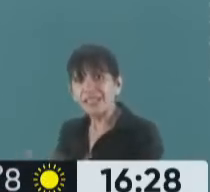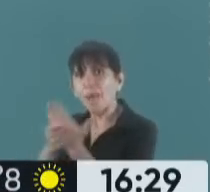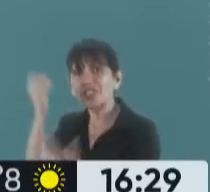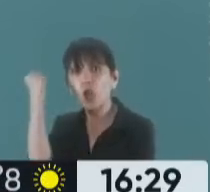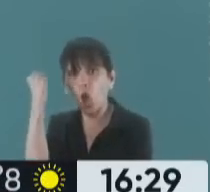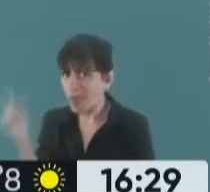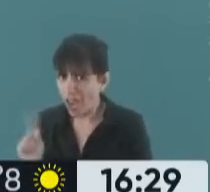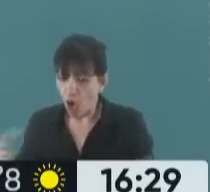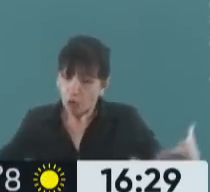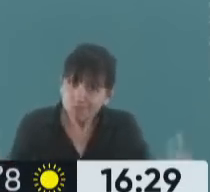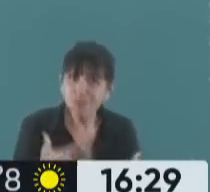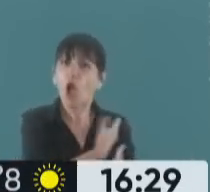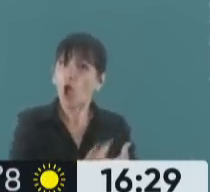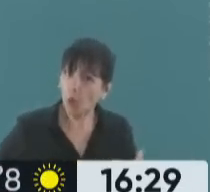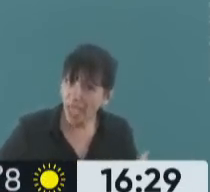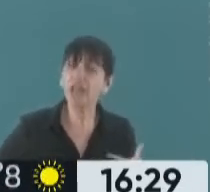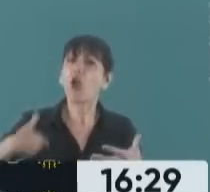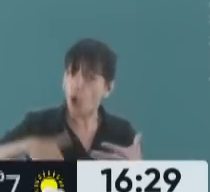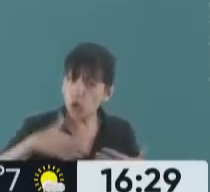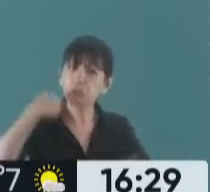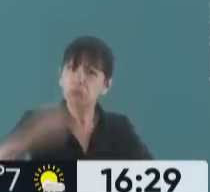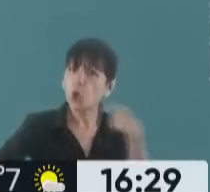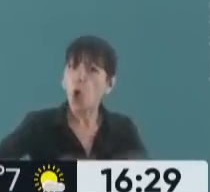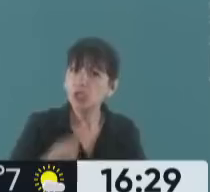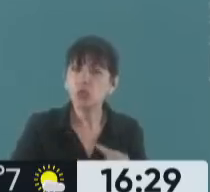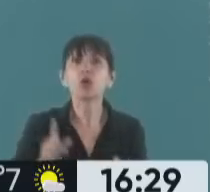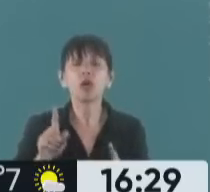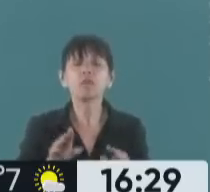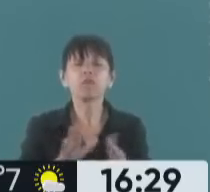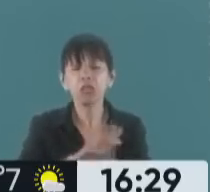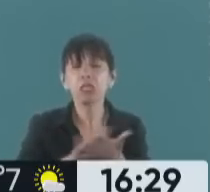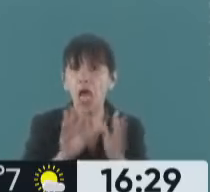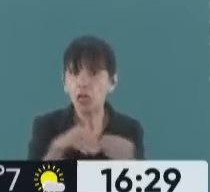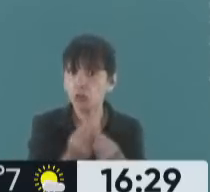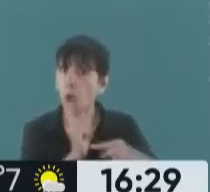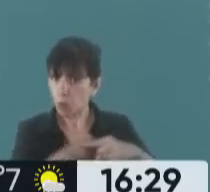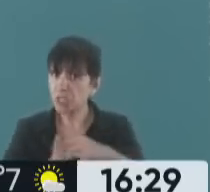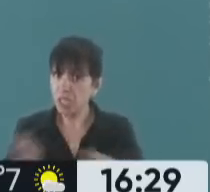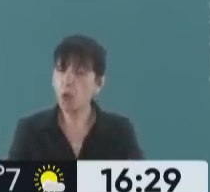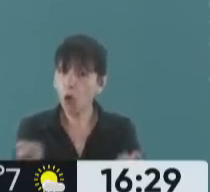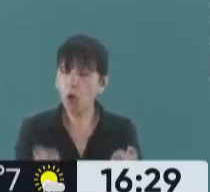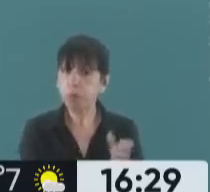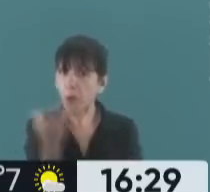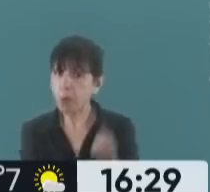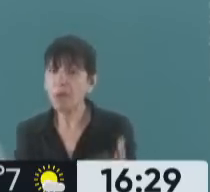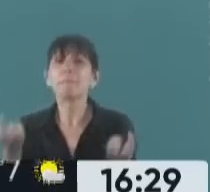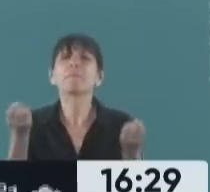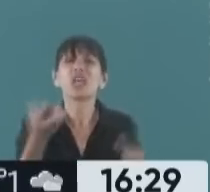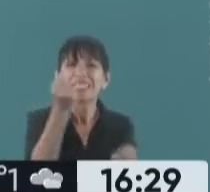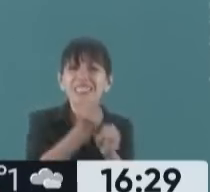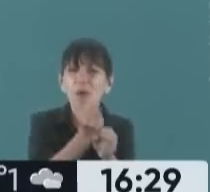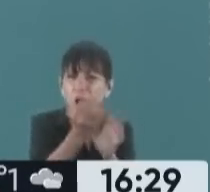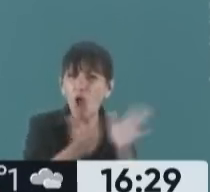en su conjunto, y que va a seguir llevando adelante y que están dando algunos buenos resultados, sin ninguna duda, porque los trabajos registrados